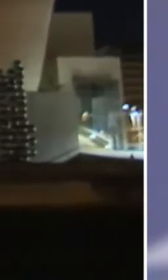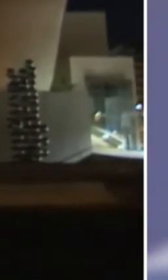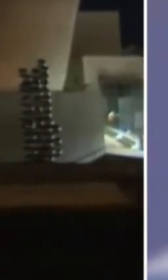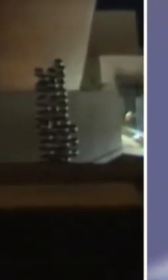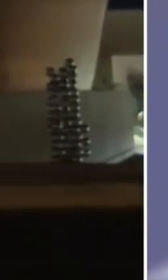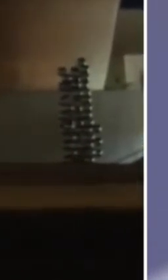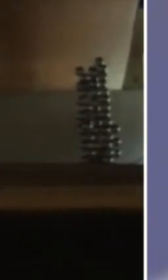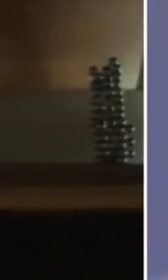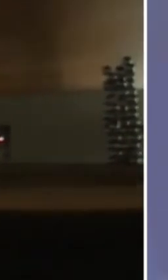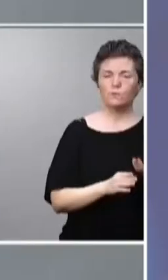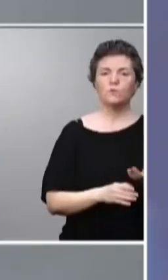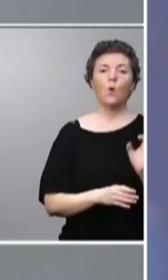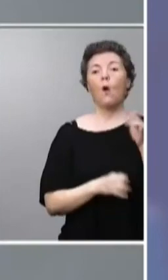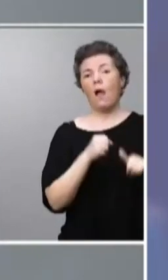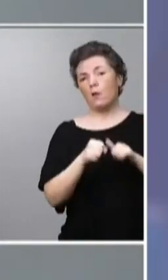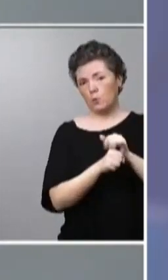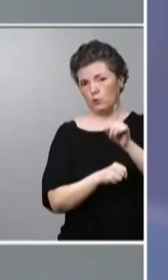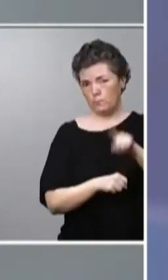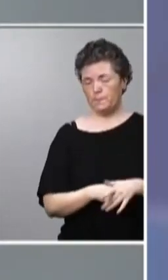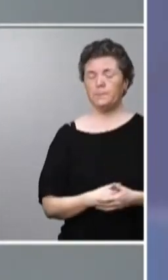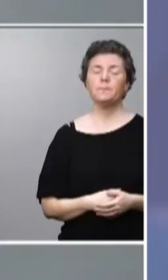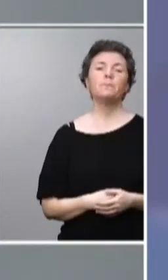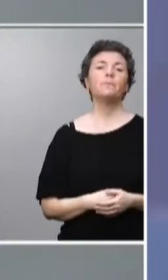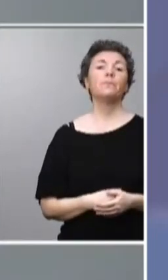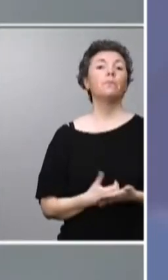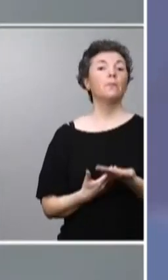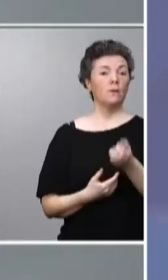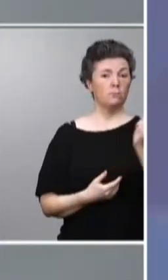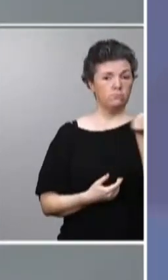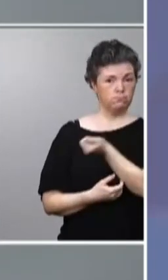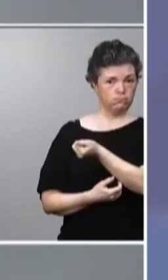seguridad, digan lo que digan. Lo primero que va a traer una